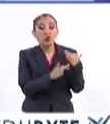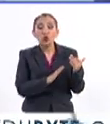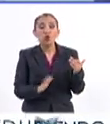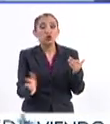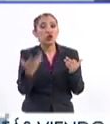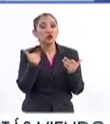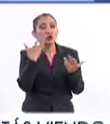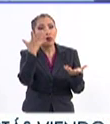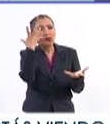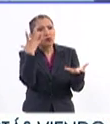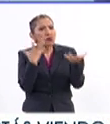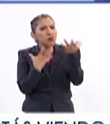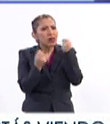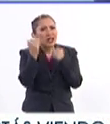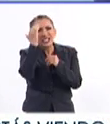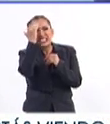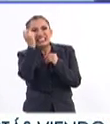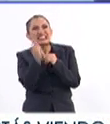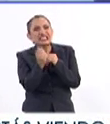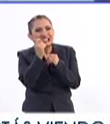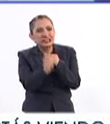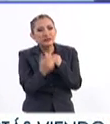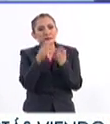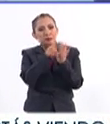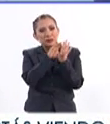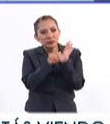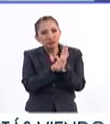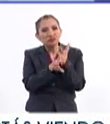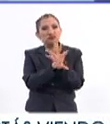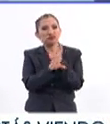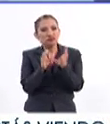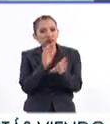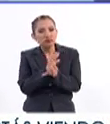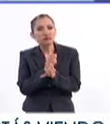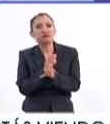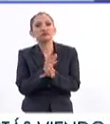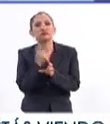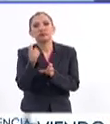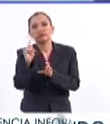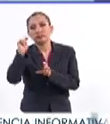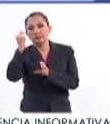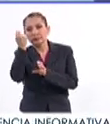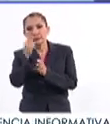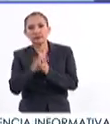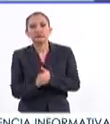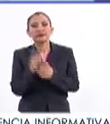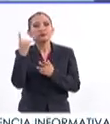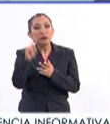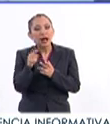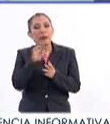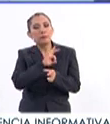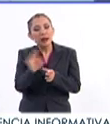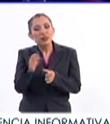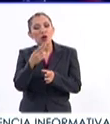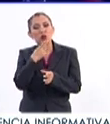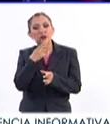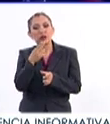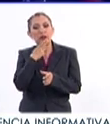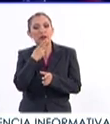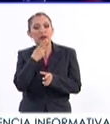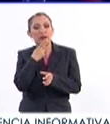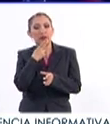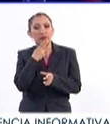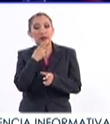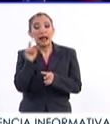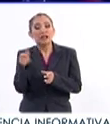ellos absorban este conocimiento, estas metodologías, esta tecnología para que lo puedan aplicar también.